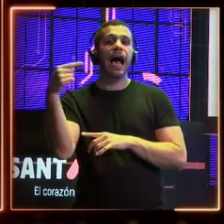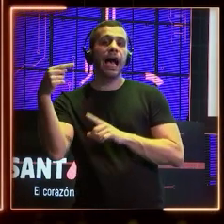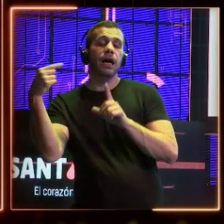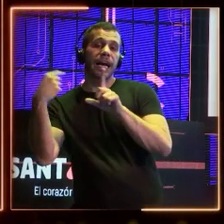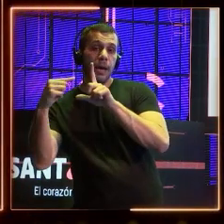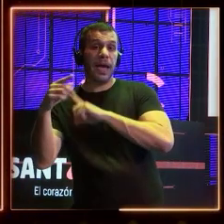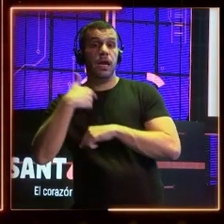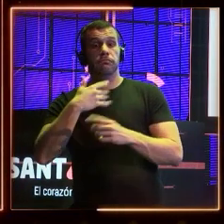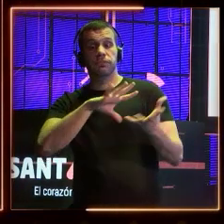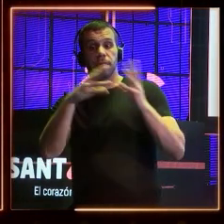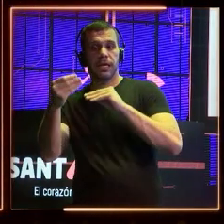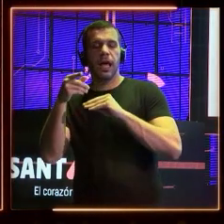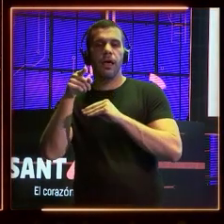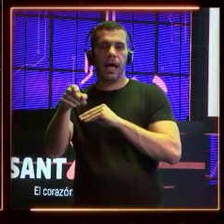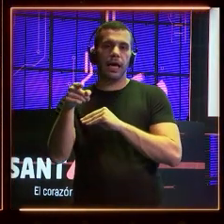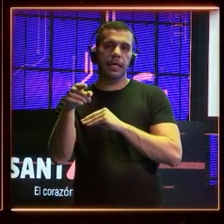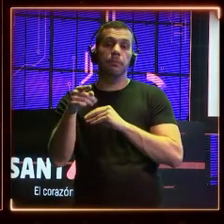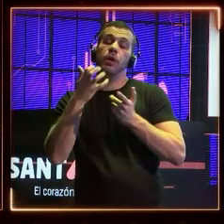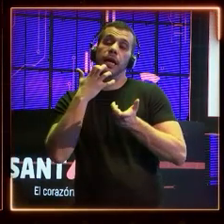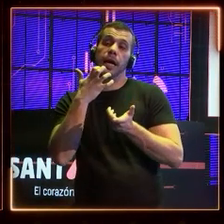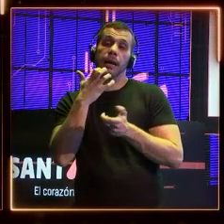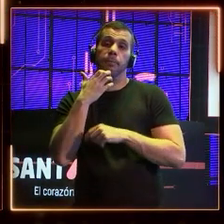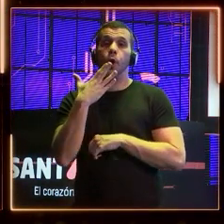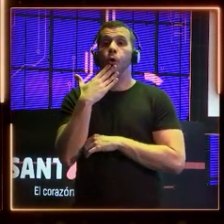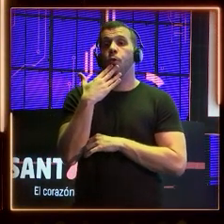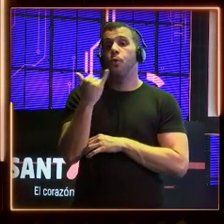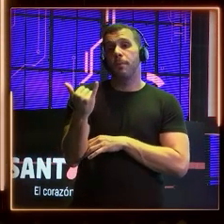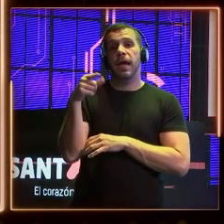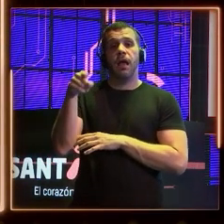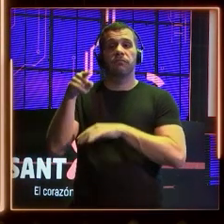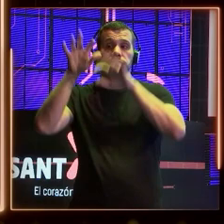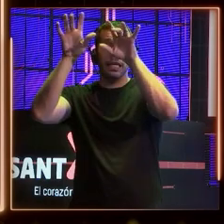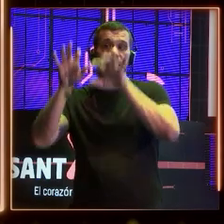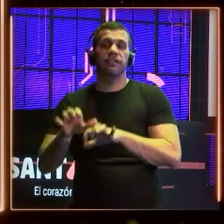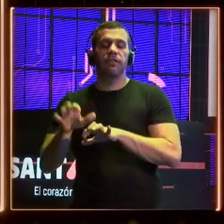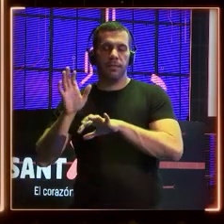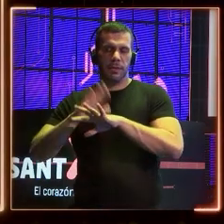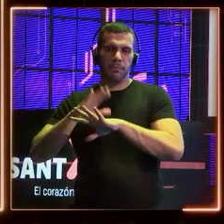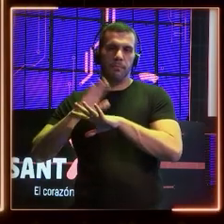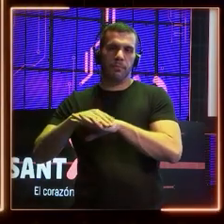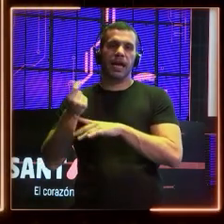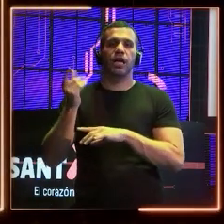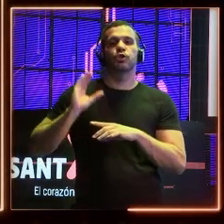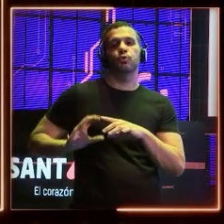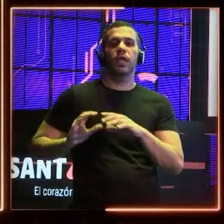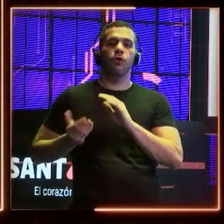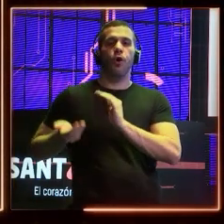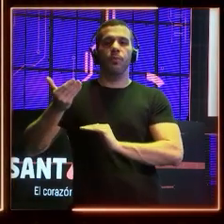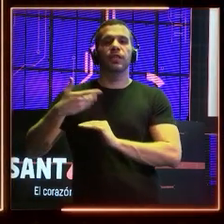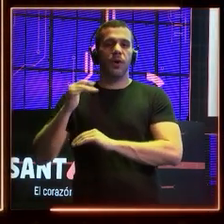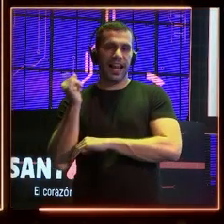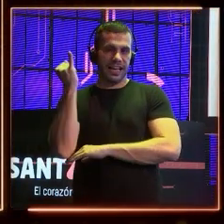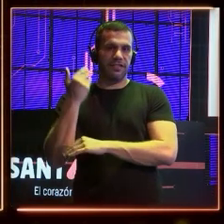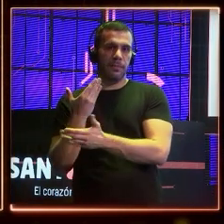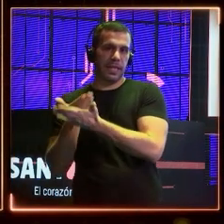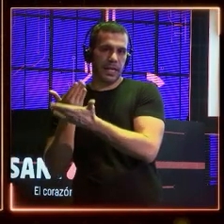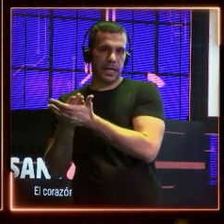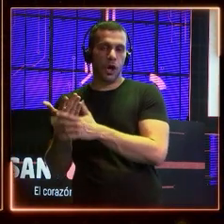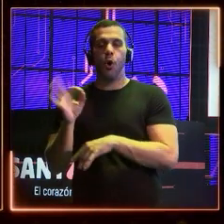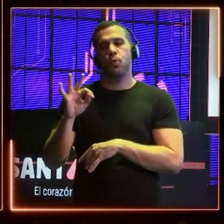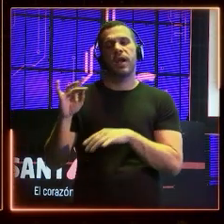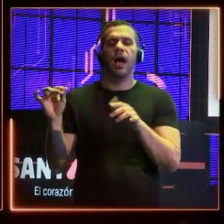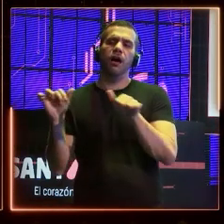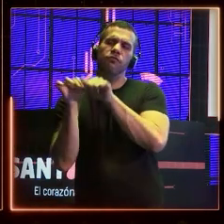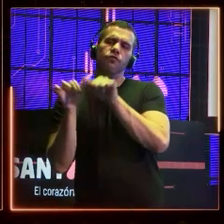email para pedir un aumento de sueldo a mi jefe y te escribe completamente el email y le puedes decir Escríbemelo de una forma forma más formal o